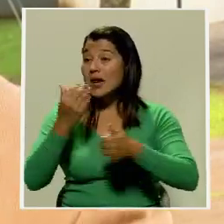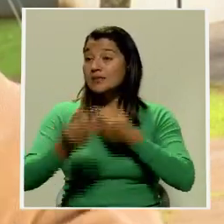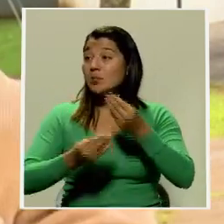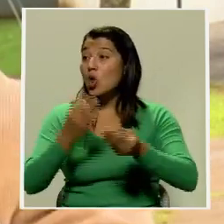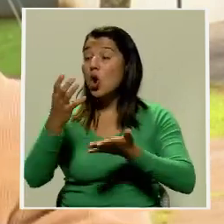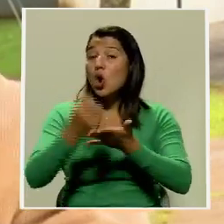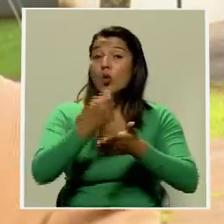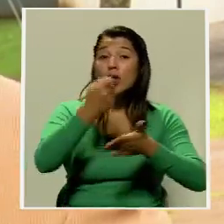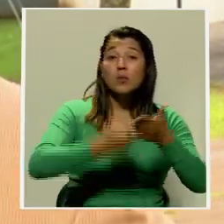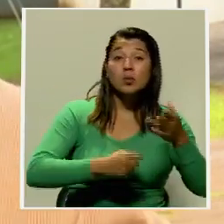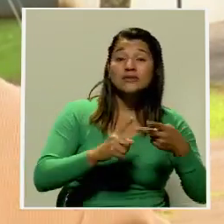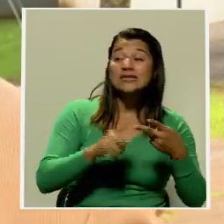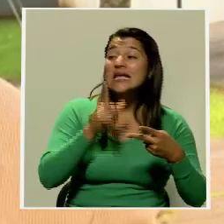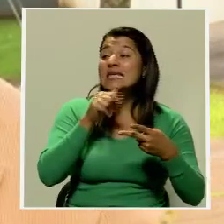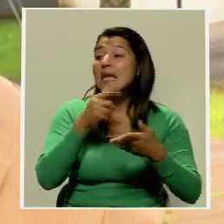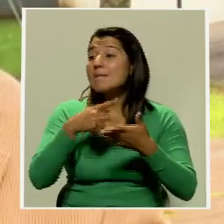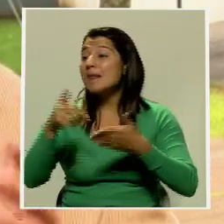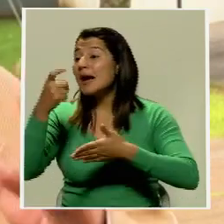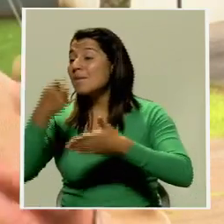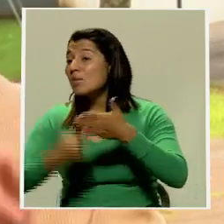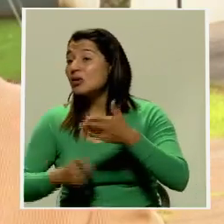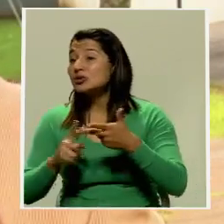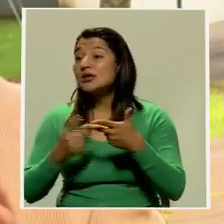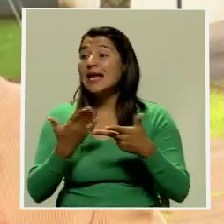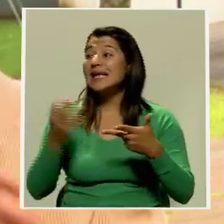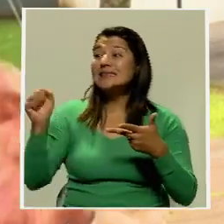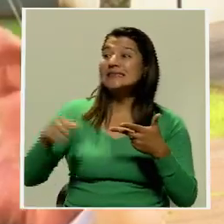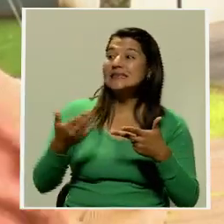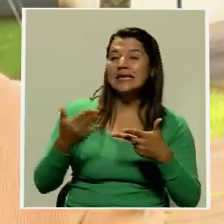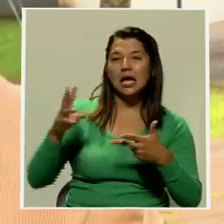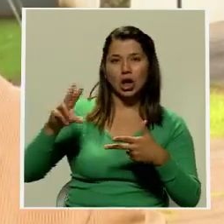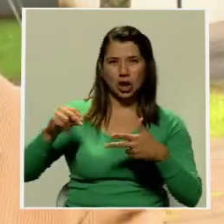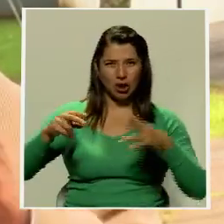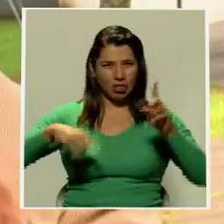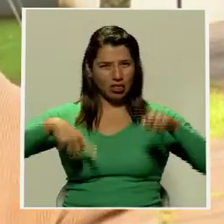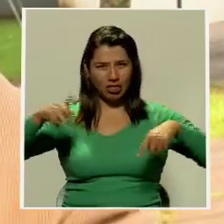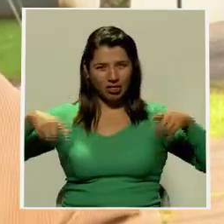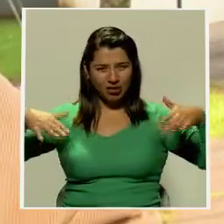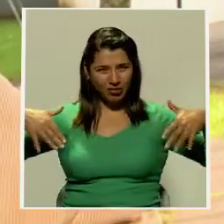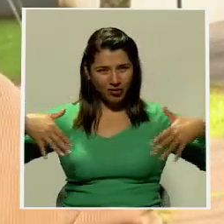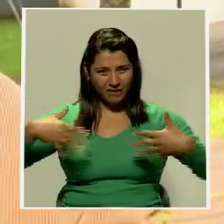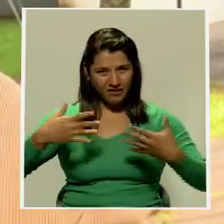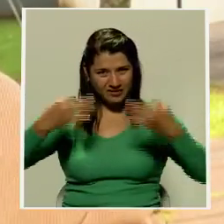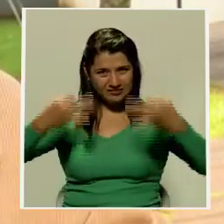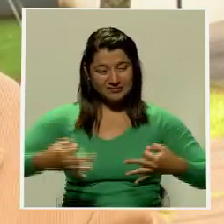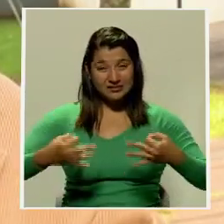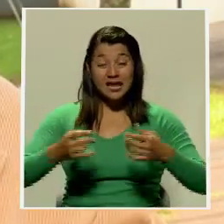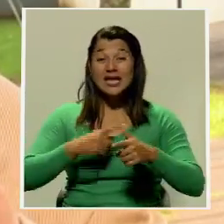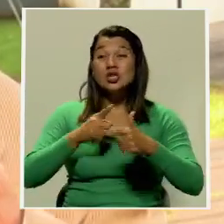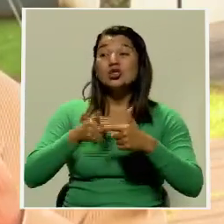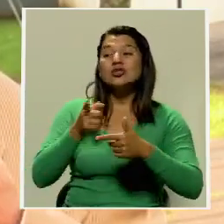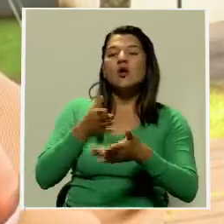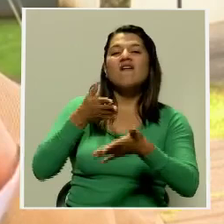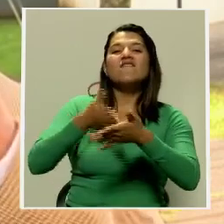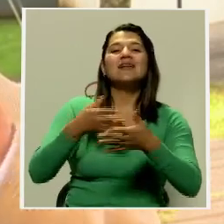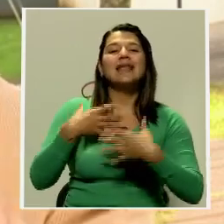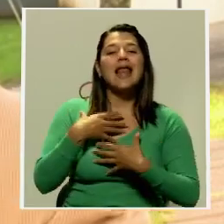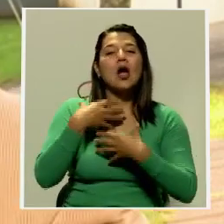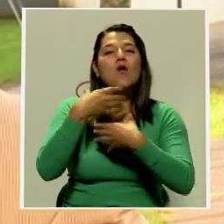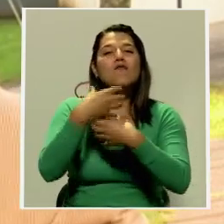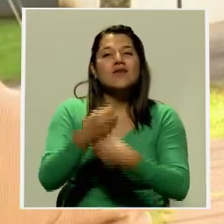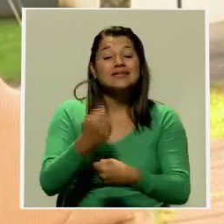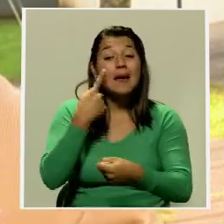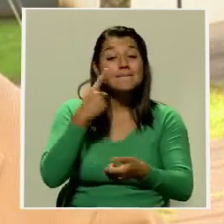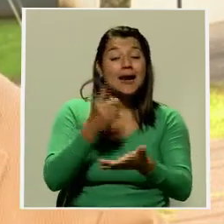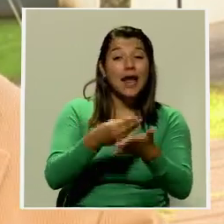no se le va a poner impuestos, qué va a ser grabado y qué no. Y eso afecta mucho la confianza, no solo del consumidor, sino también la del